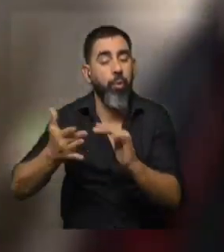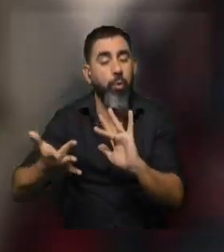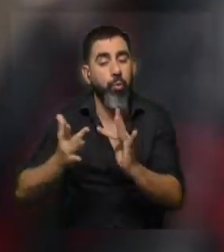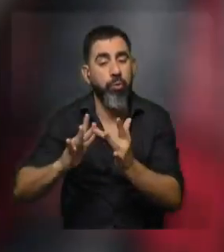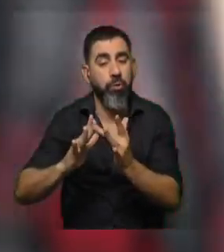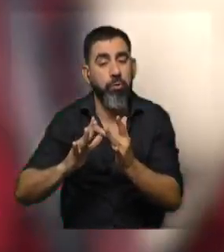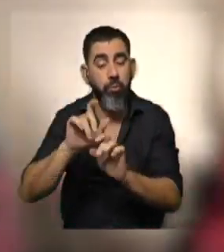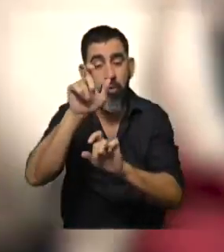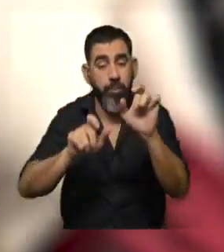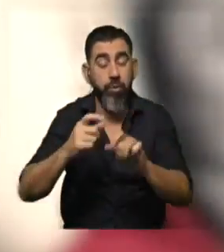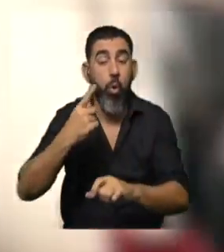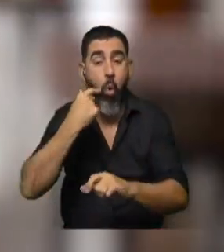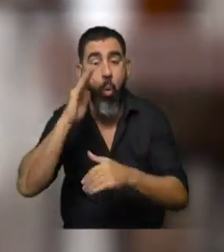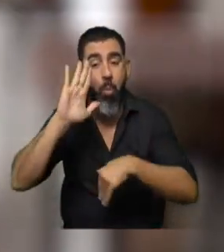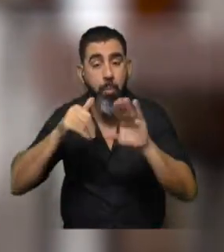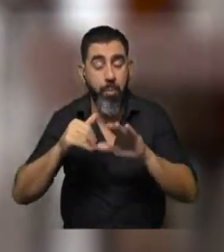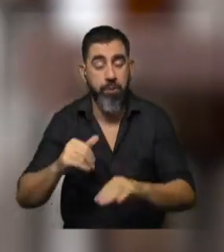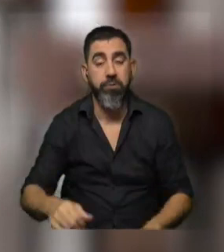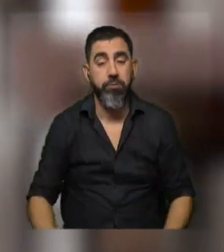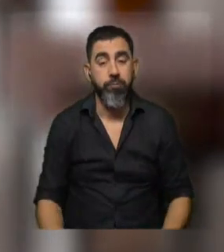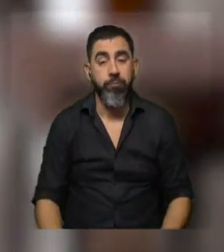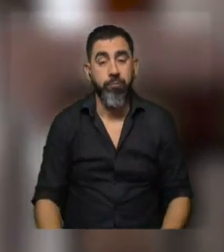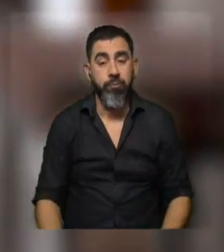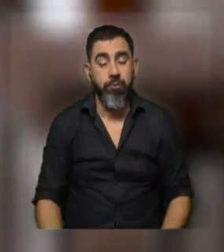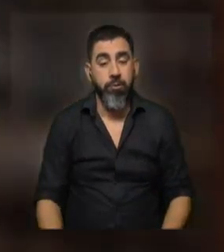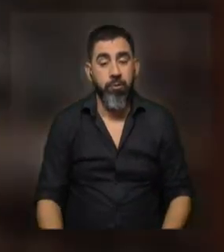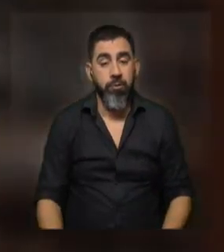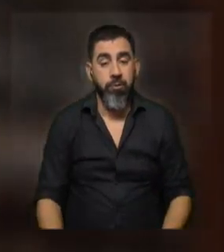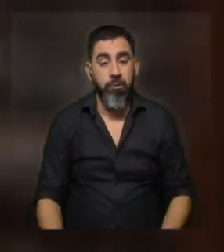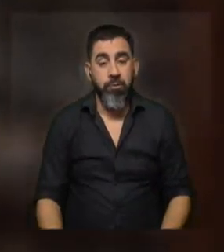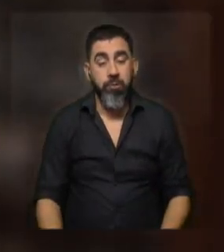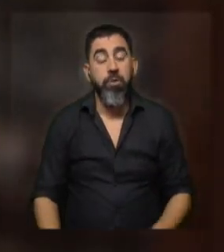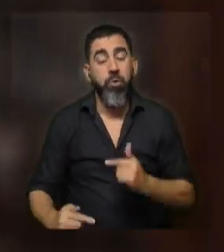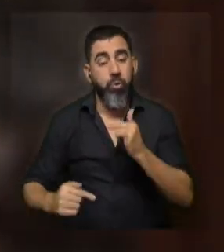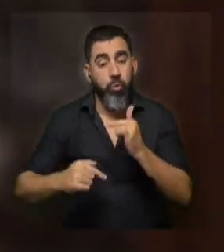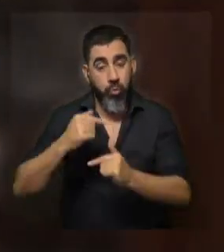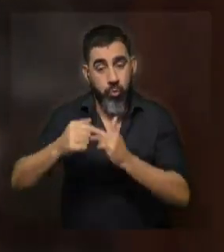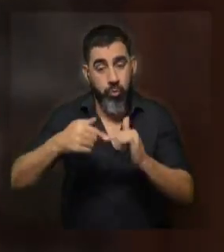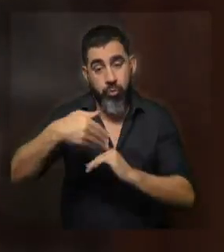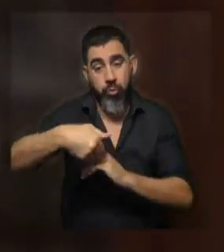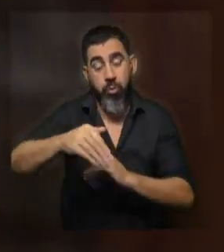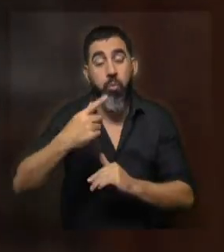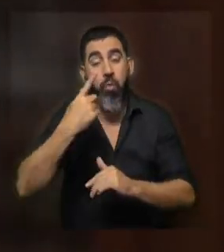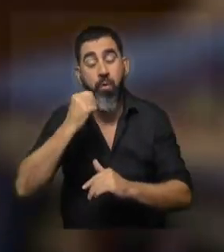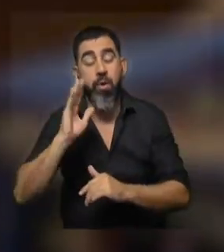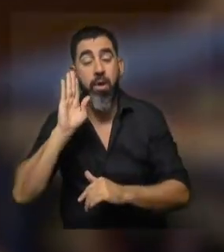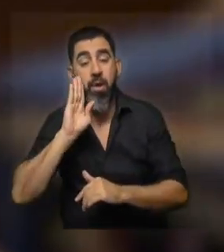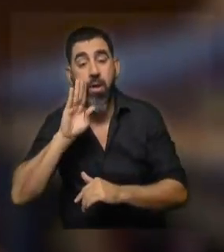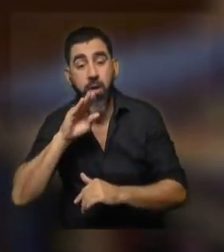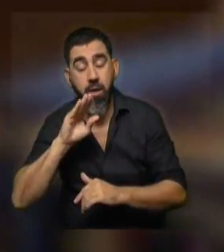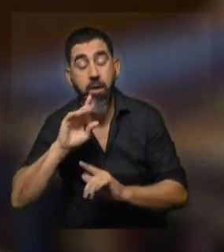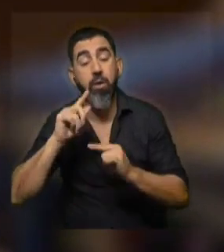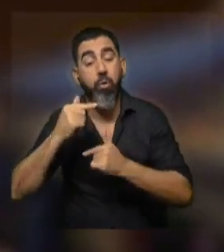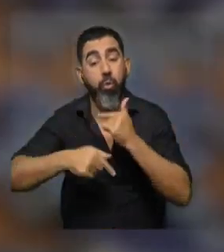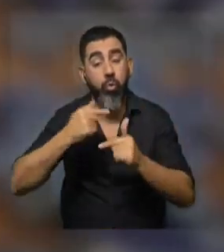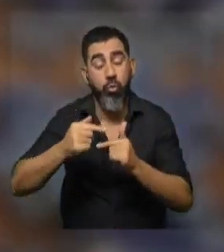en población sobre todo de hombres de varones este y vamos a continuar varones gays y vamos